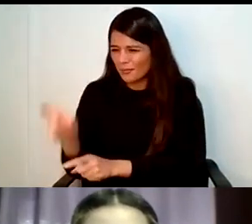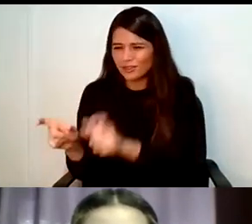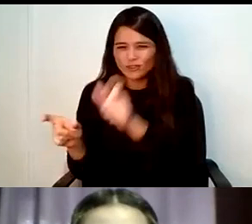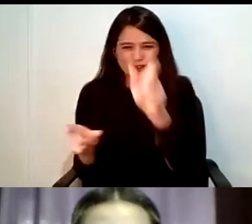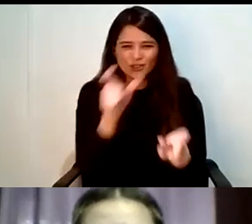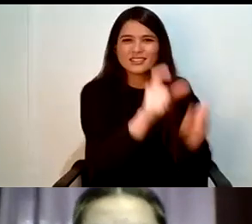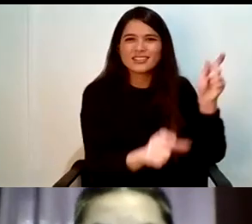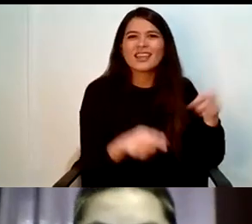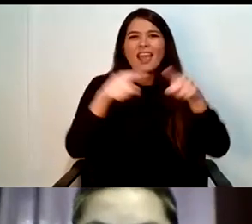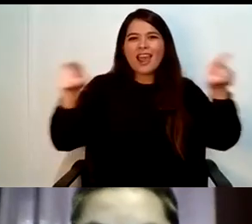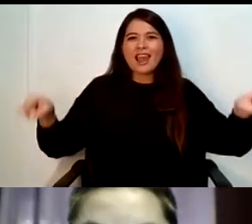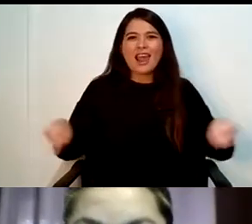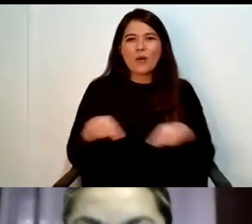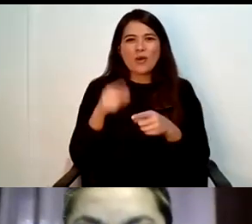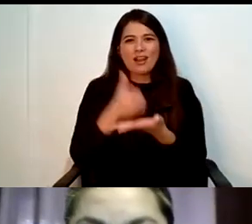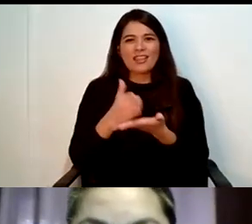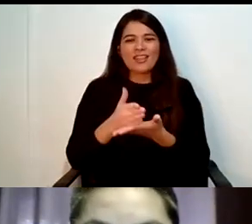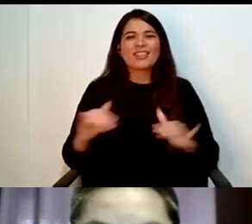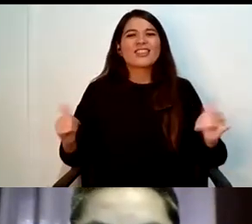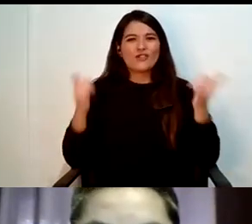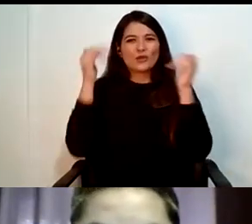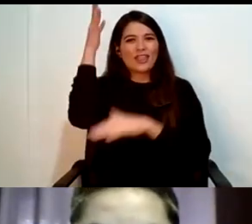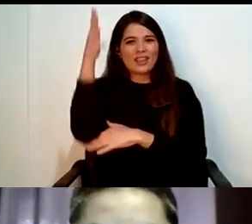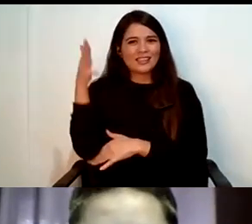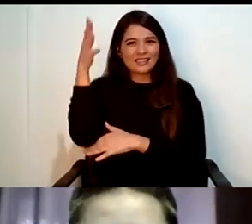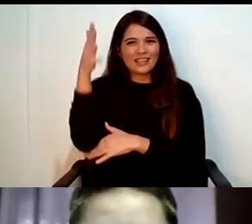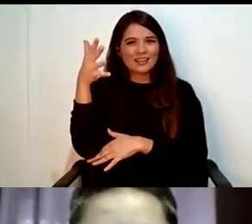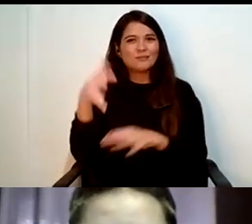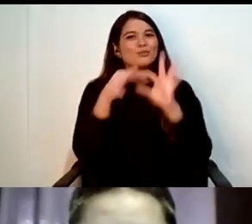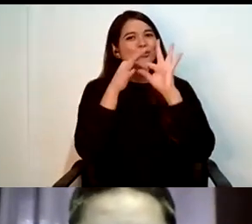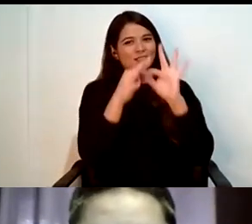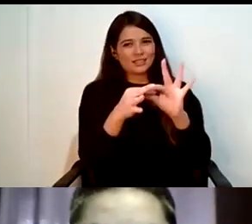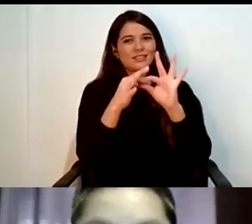que disfruten mucho de esta charla. Muchas gracias.